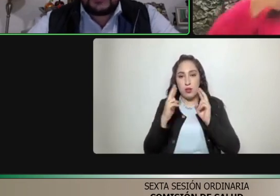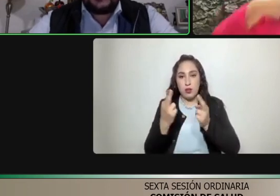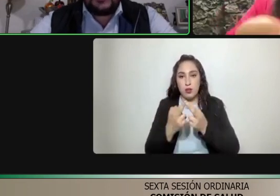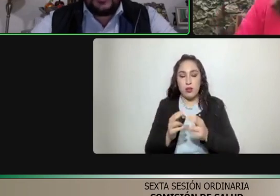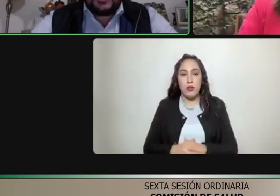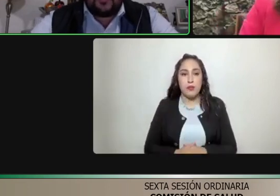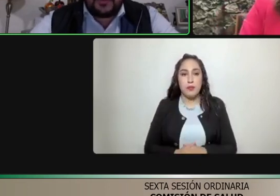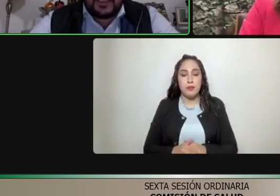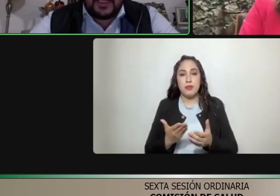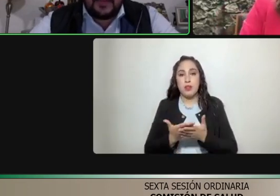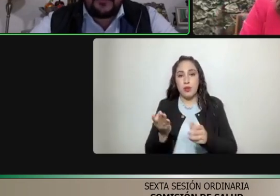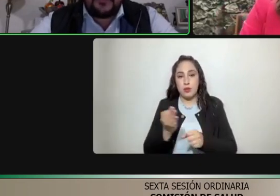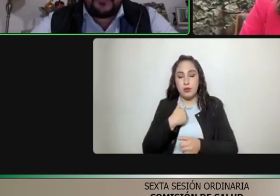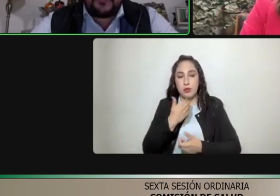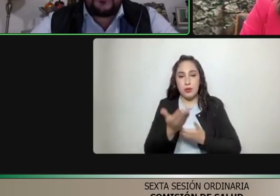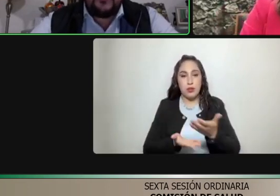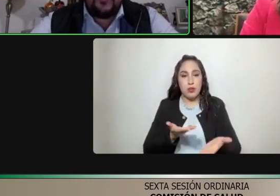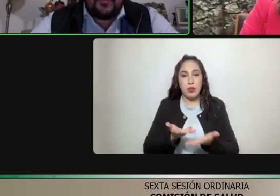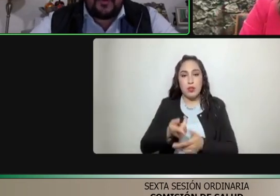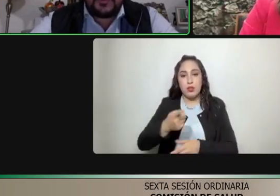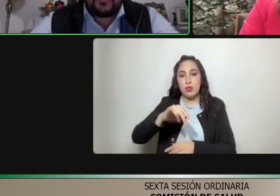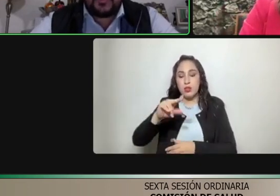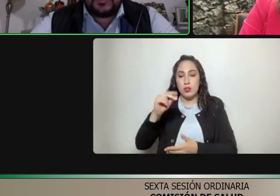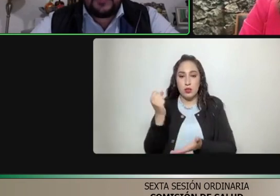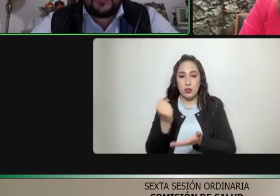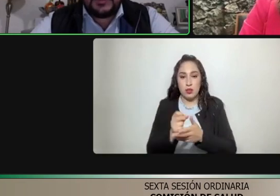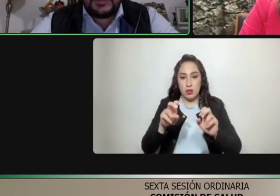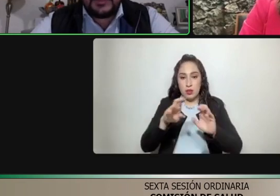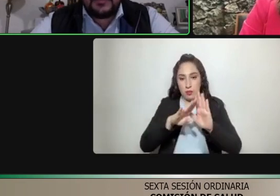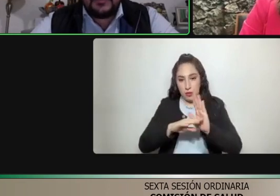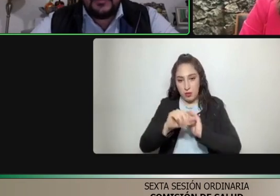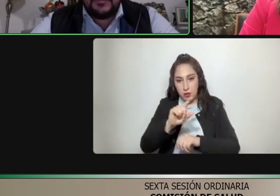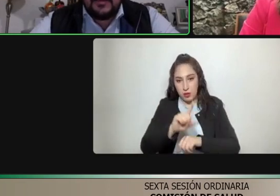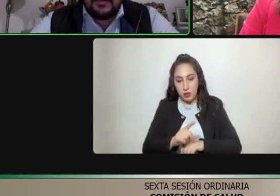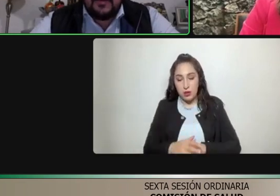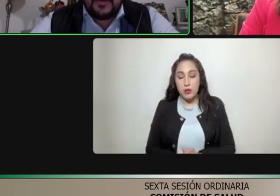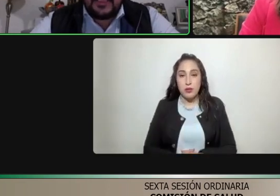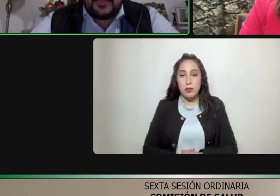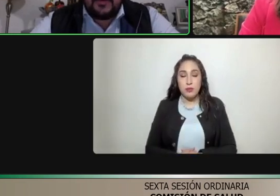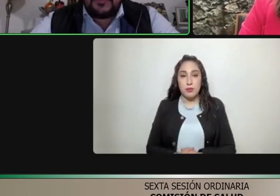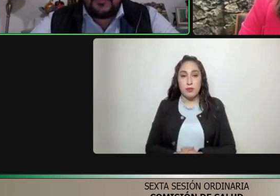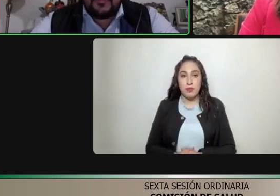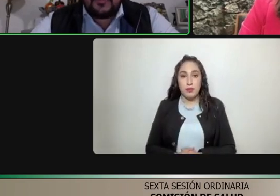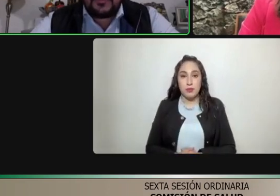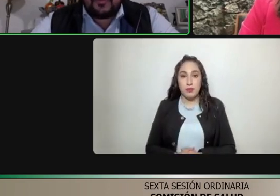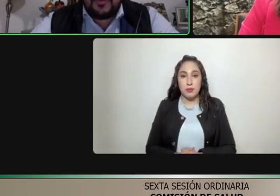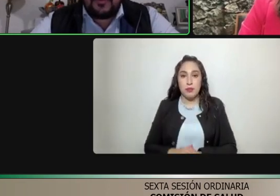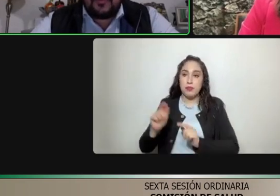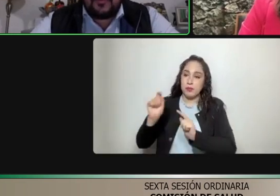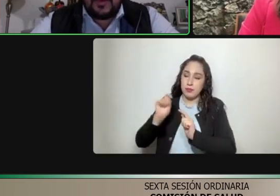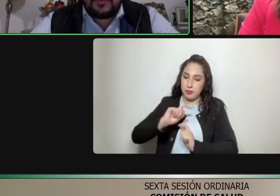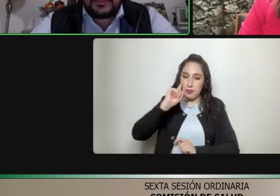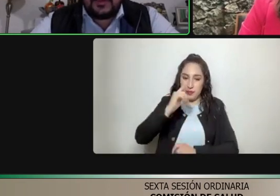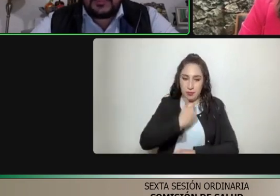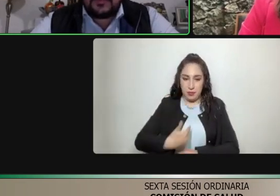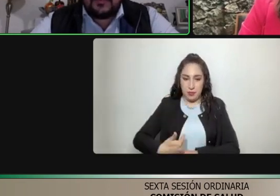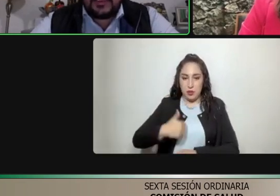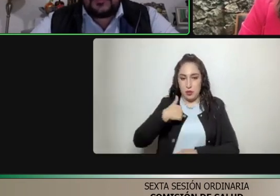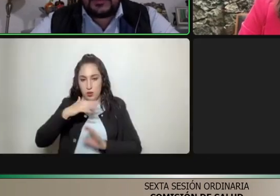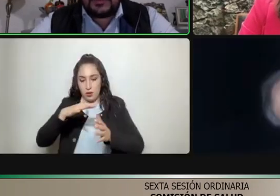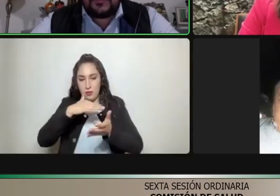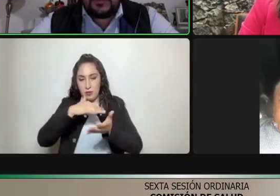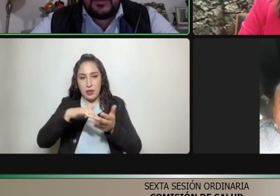pues el orden del día por instrucciones de la presidencia y una vez leído el mismo someto a votación